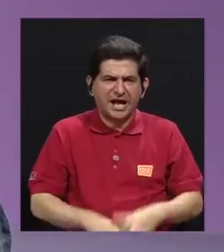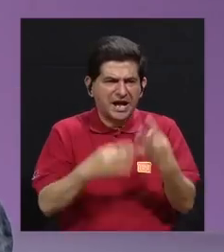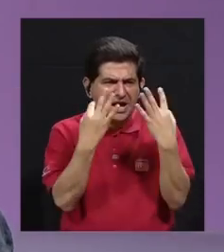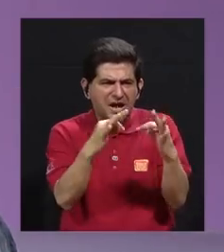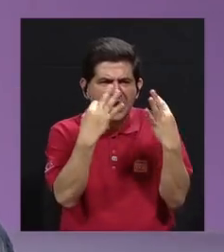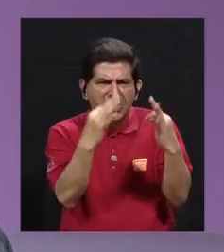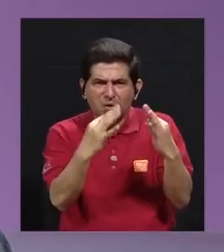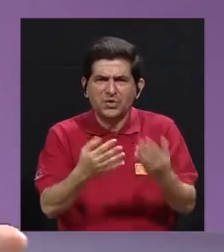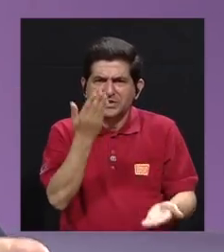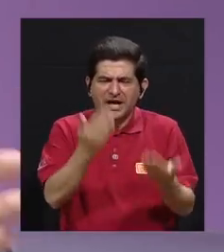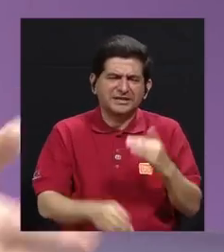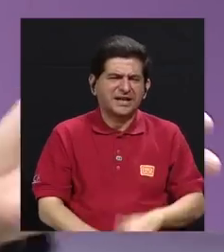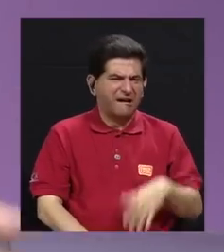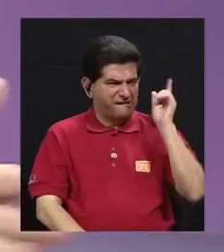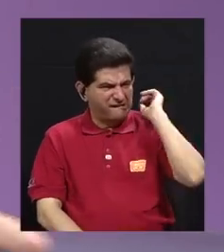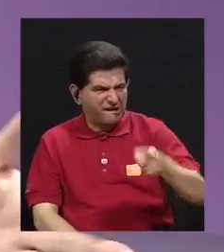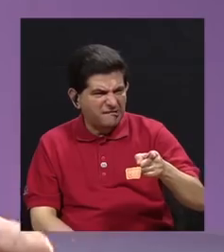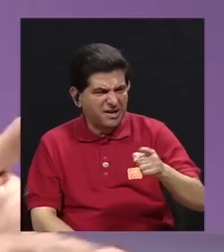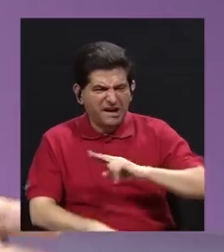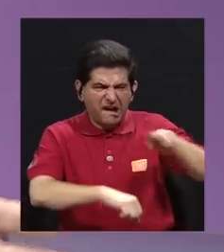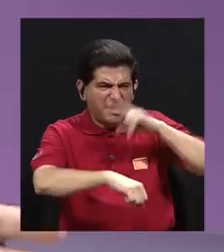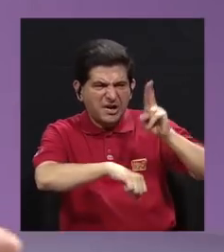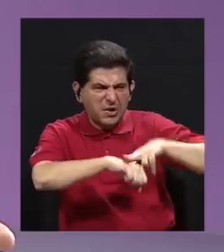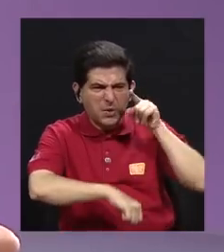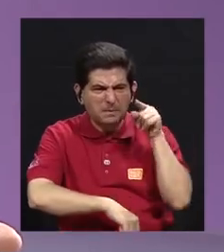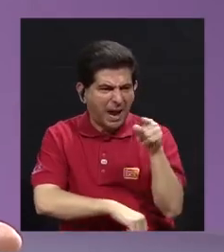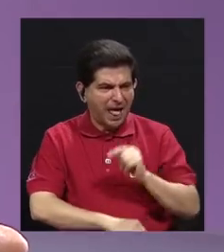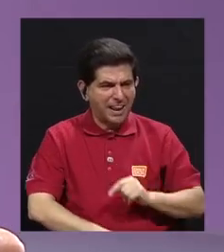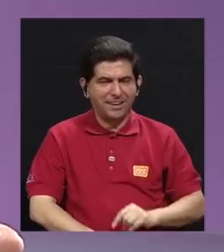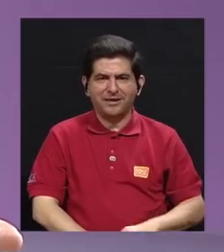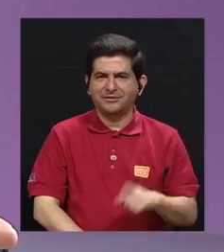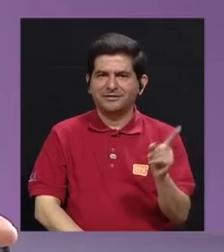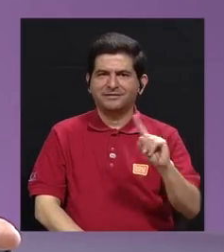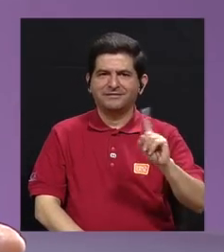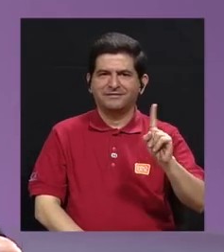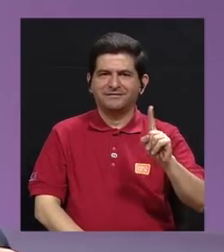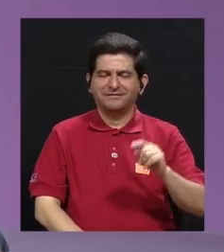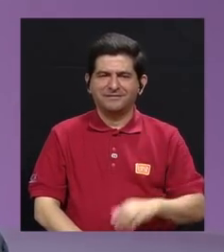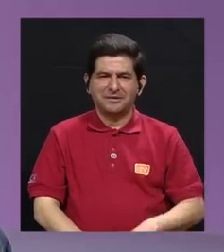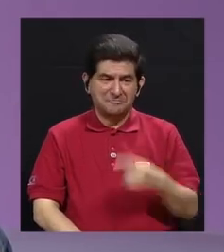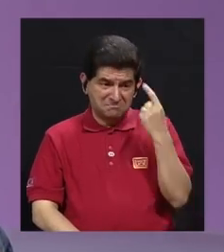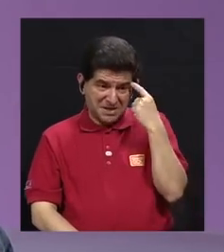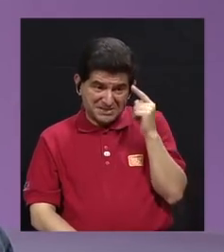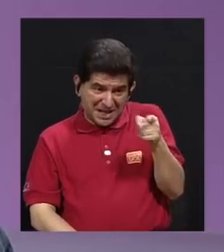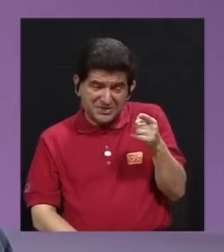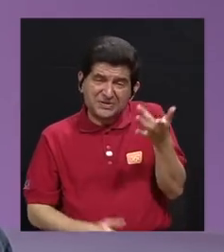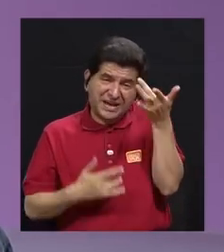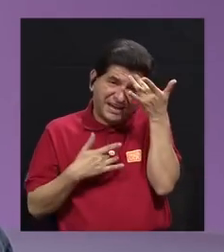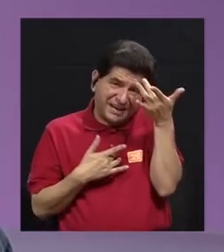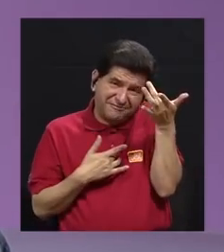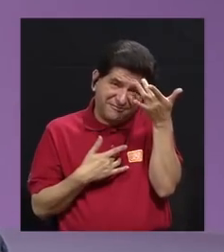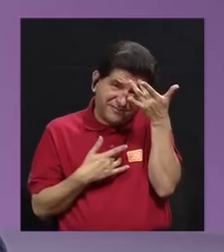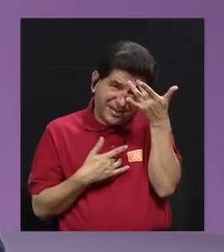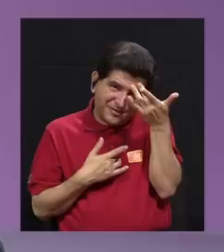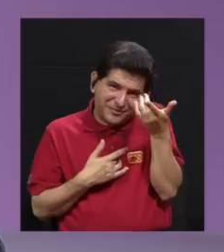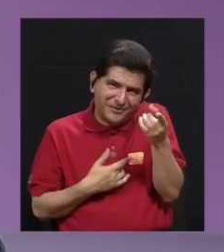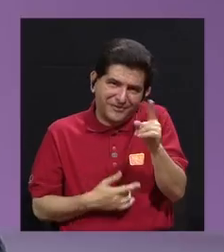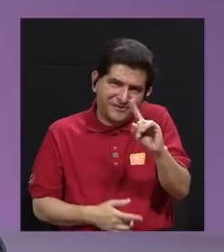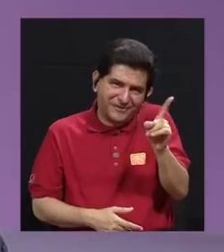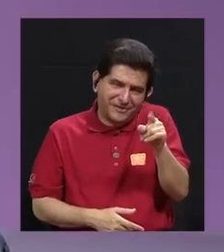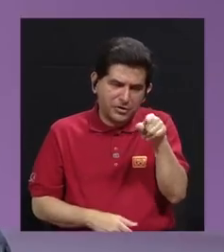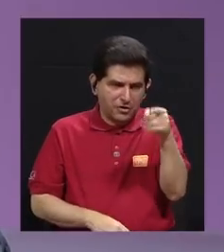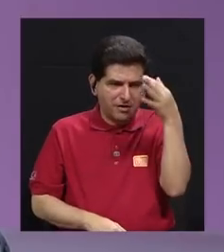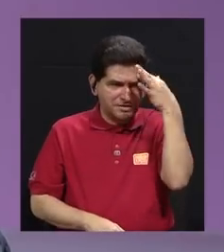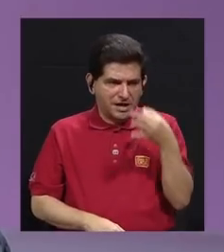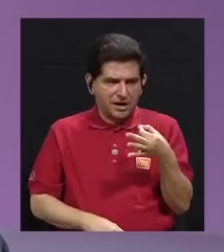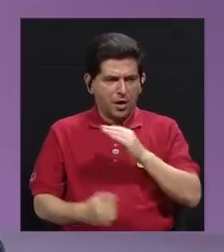manicomio o lo tratan de forzar a normalizarse, ¿no? Considerándolo enfermo,